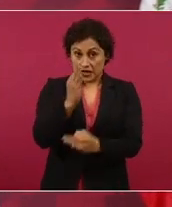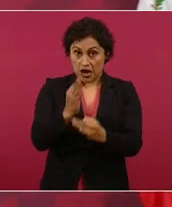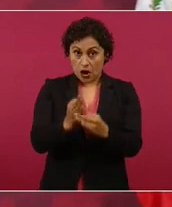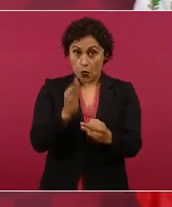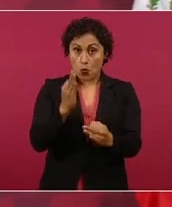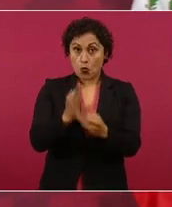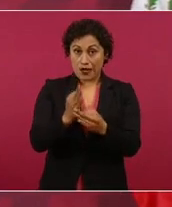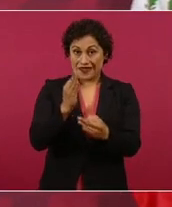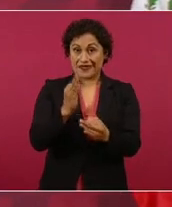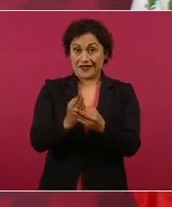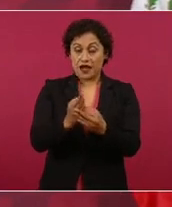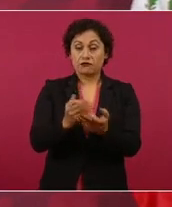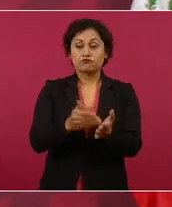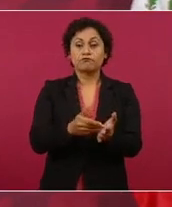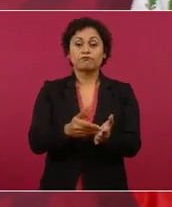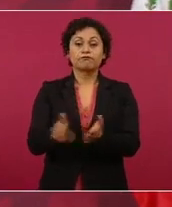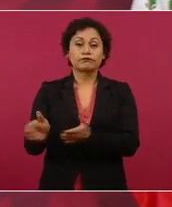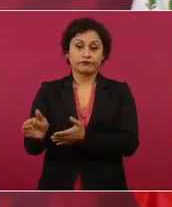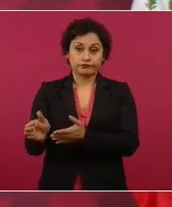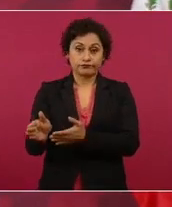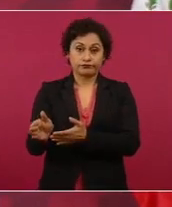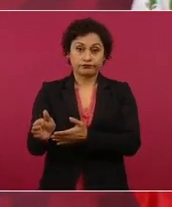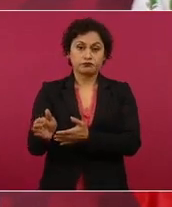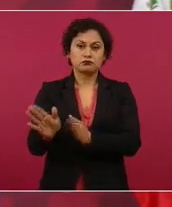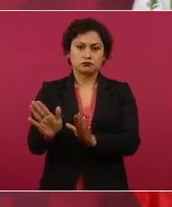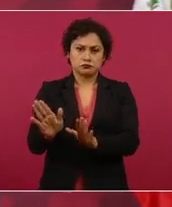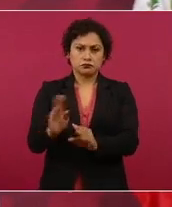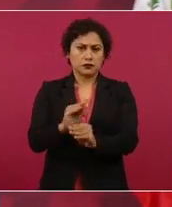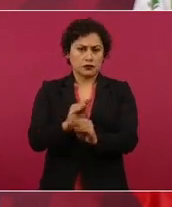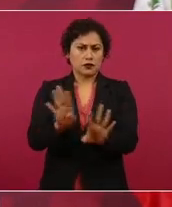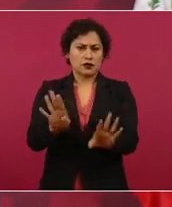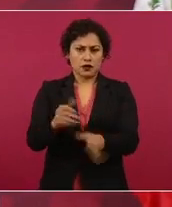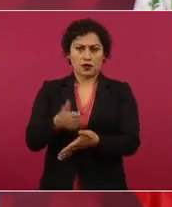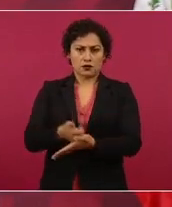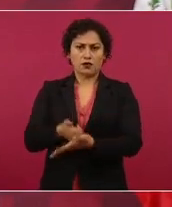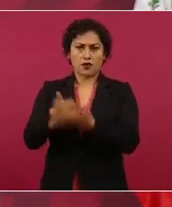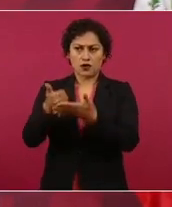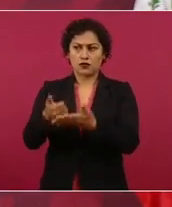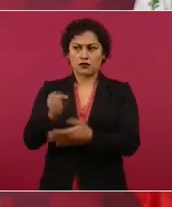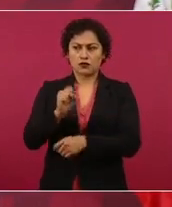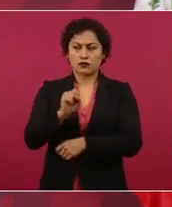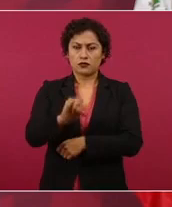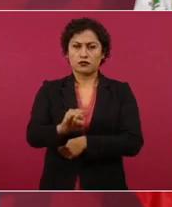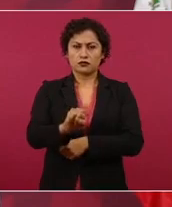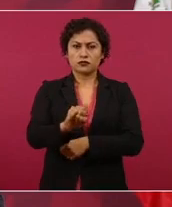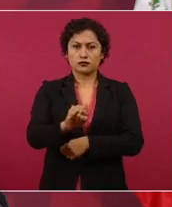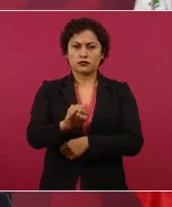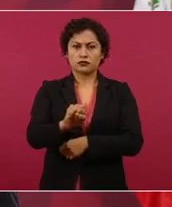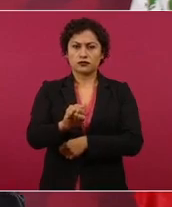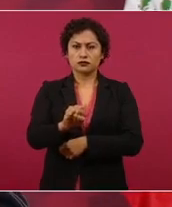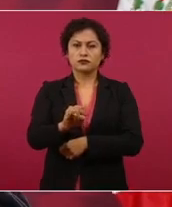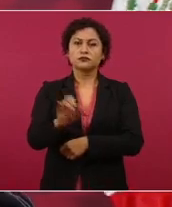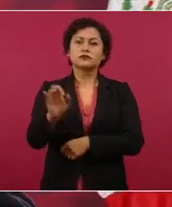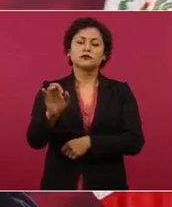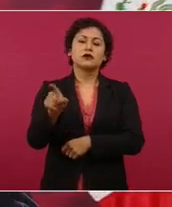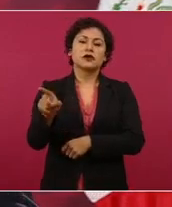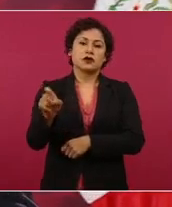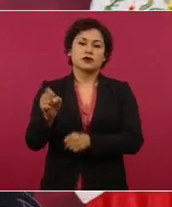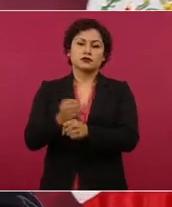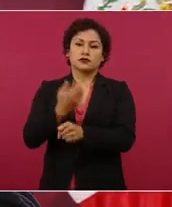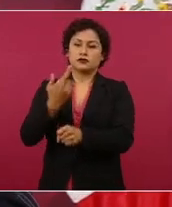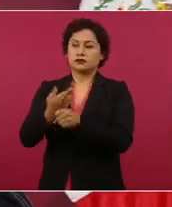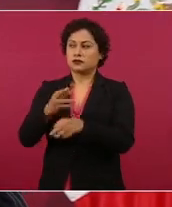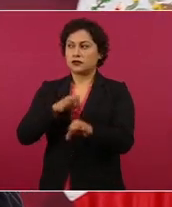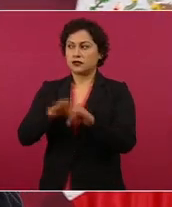ahora, desde luego que nosotros ayudamos. La Secretaría del Trabajo